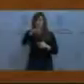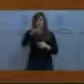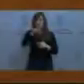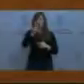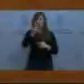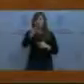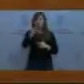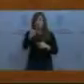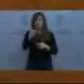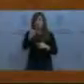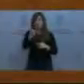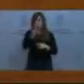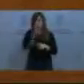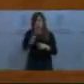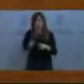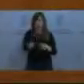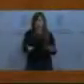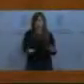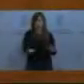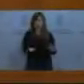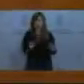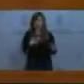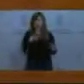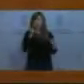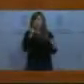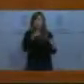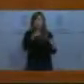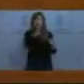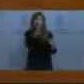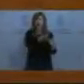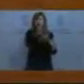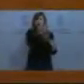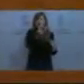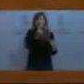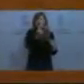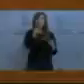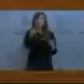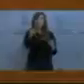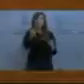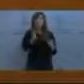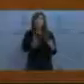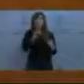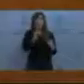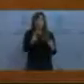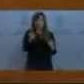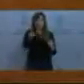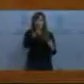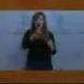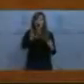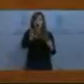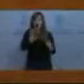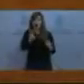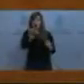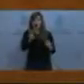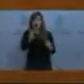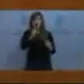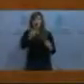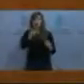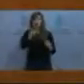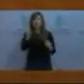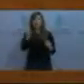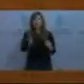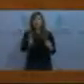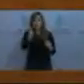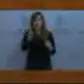secundaria. Como puede ver, área 1, UBI secundaria. Área 2, soporte vital básico, UBI secundaria.